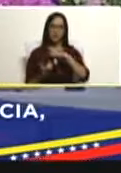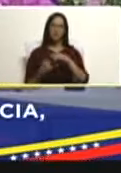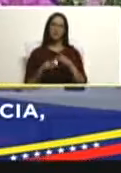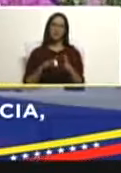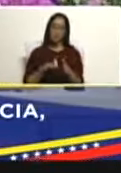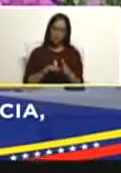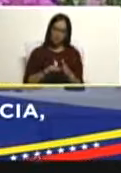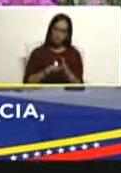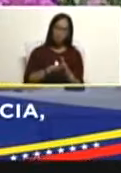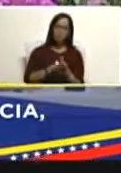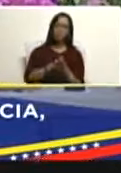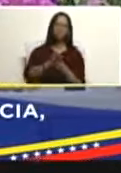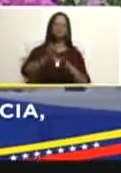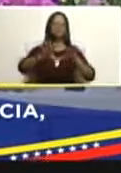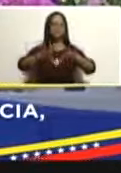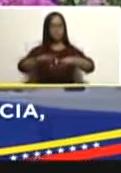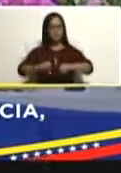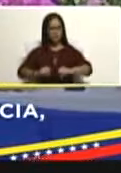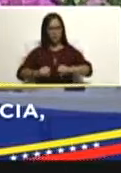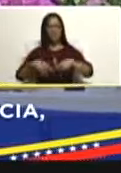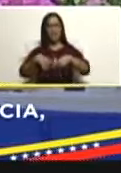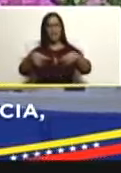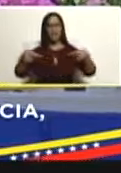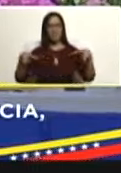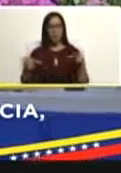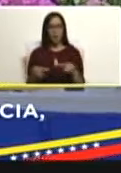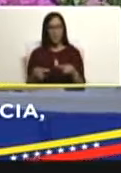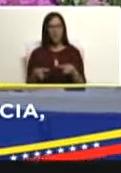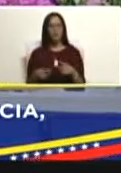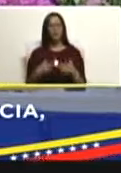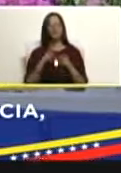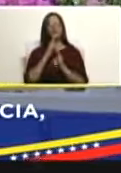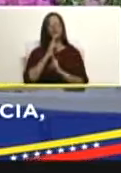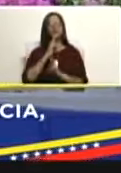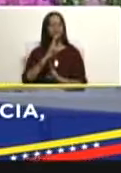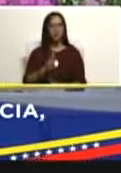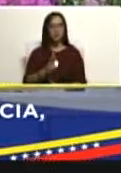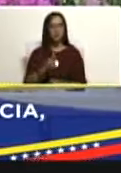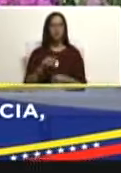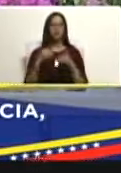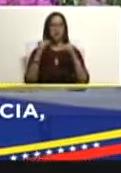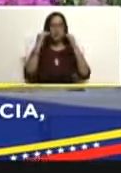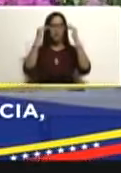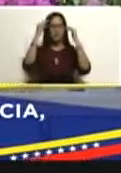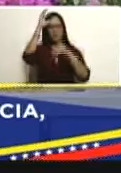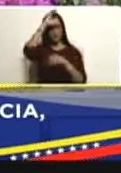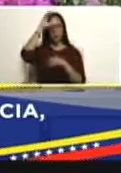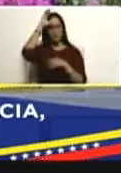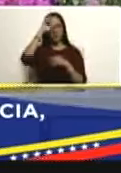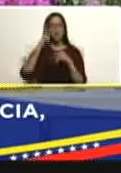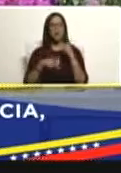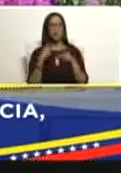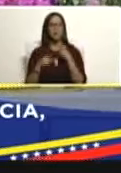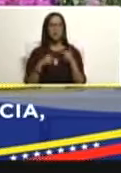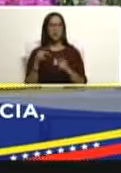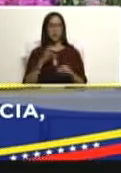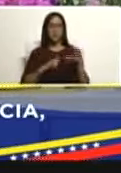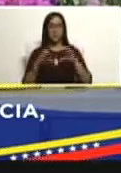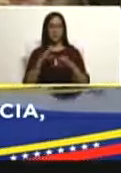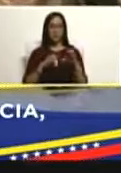tomando la cancha, el campo y dando los resultados de un nivel de conocimiento y de producción